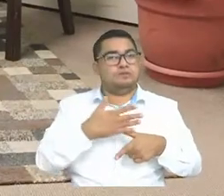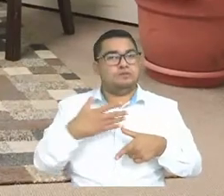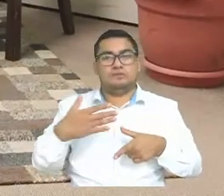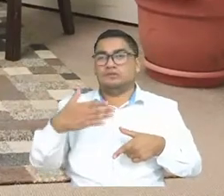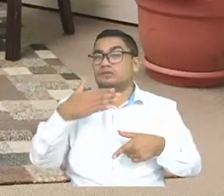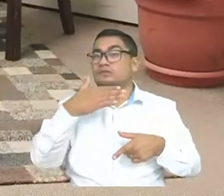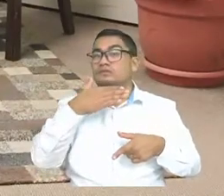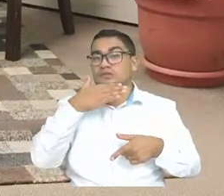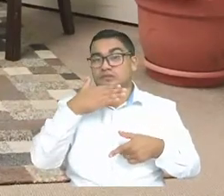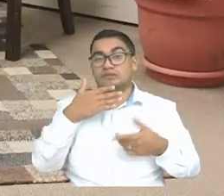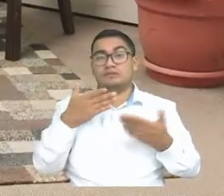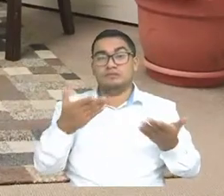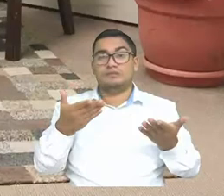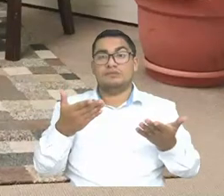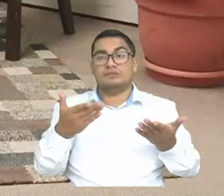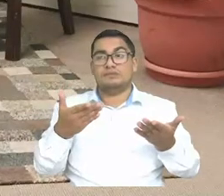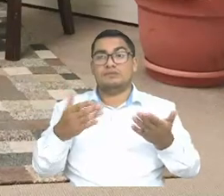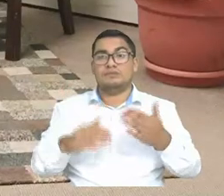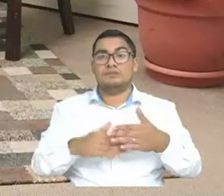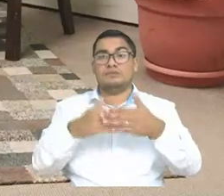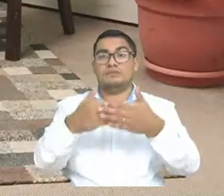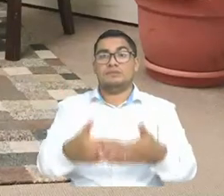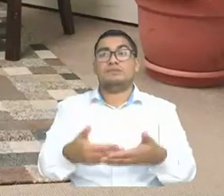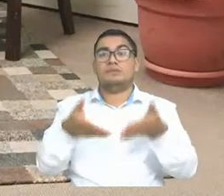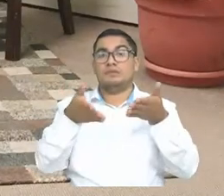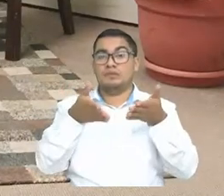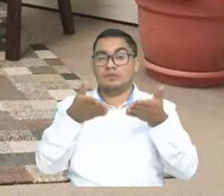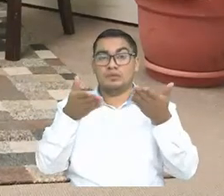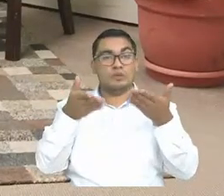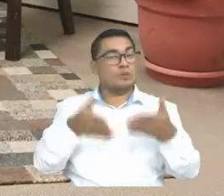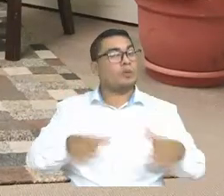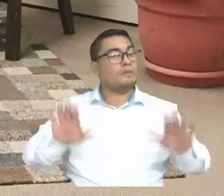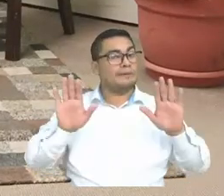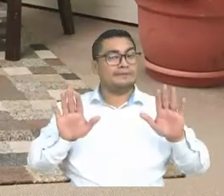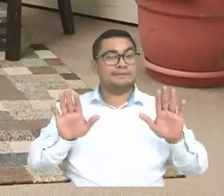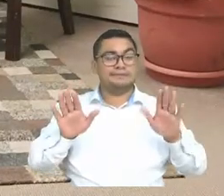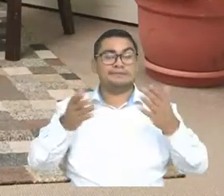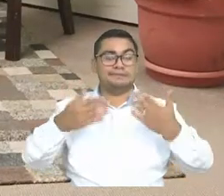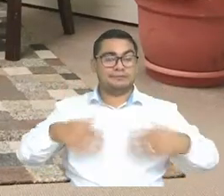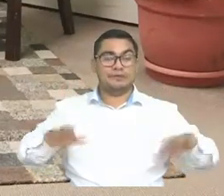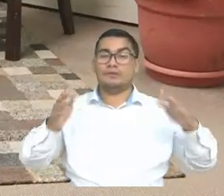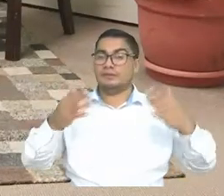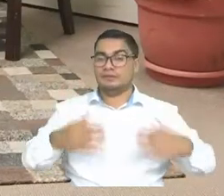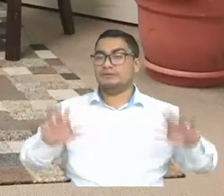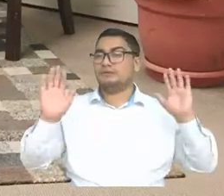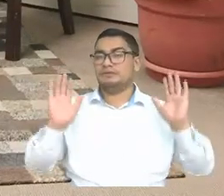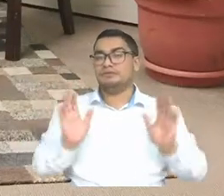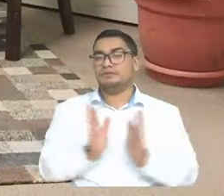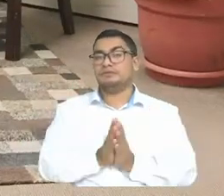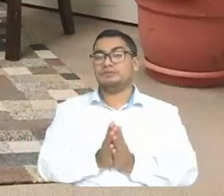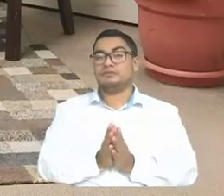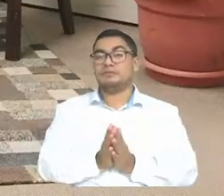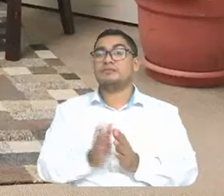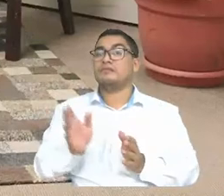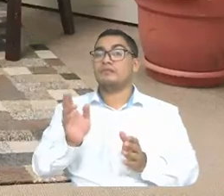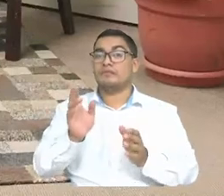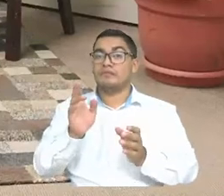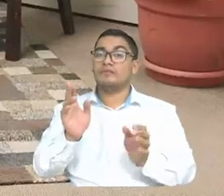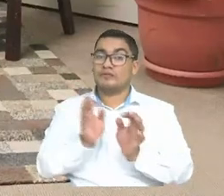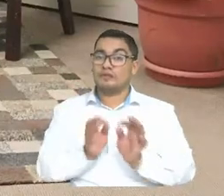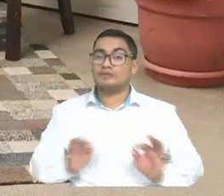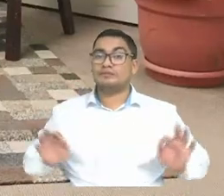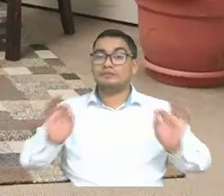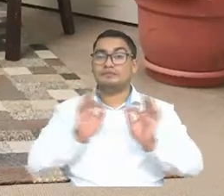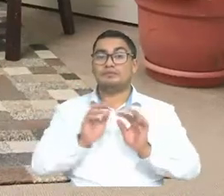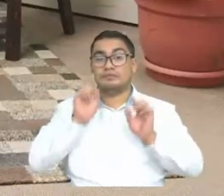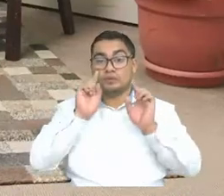bacteriales normales en el embarazo, porque se predisponen más, ¿verdad?, durante el embarazo. Entonces, hay que tener sumo cuidado